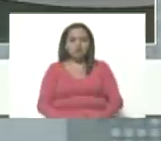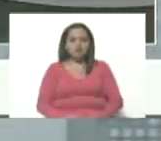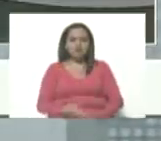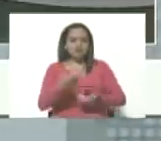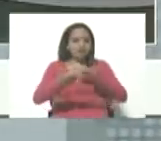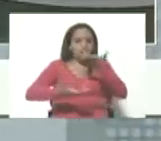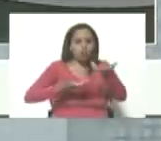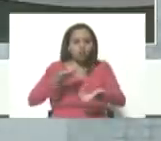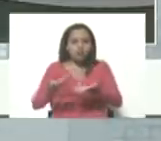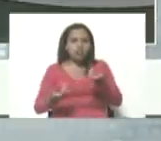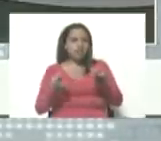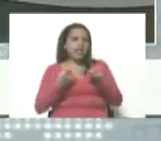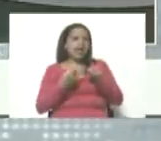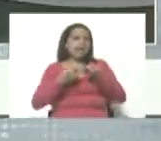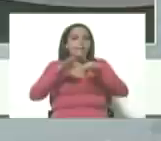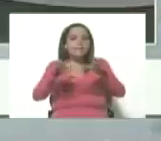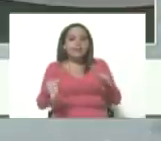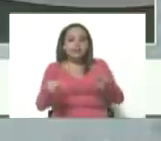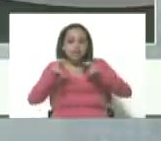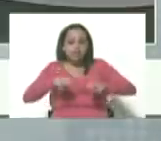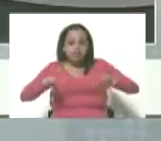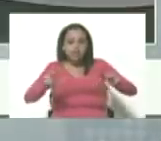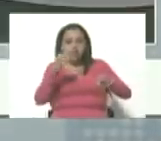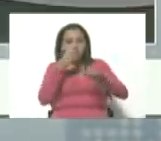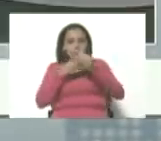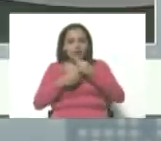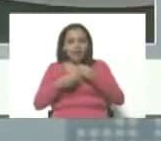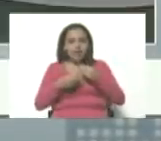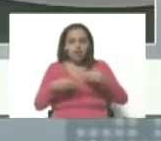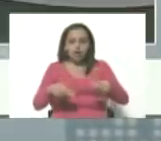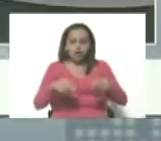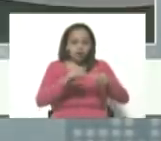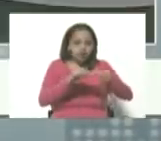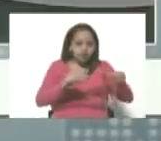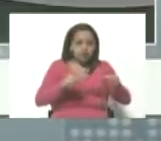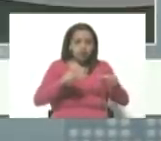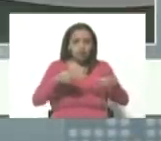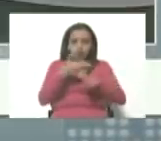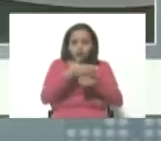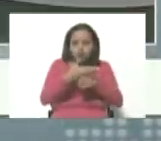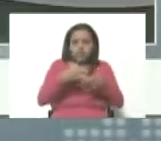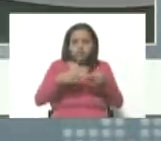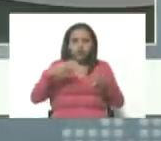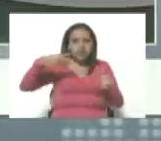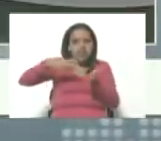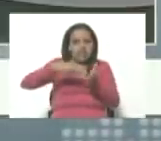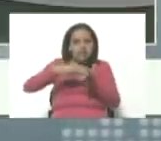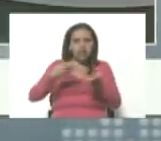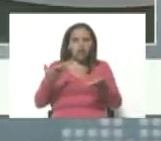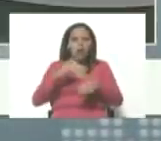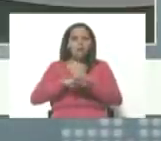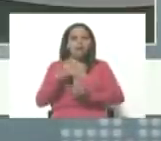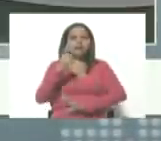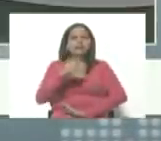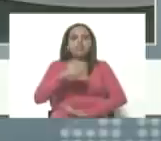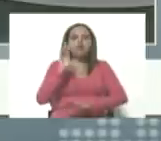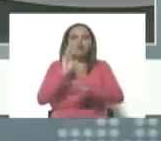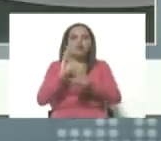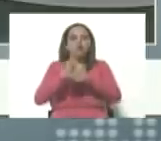cocina, la mesa donde se sienta a comer, los cubiertos, porque amerita cuidados